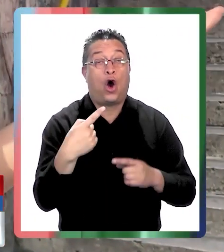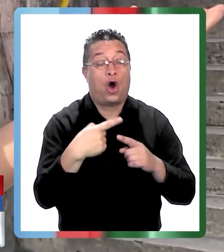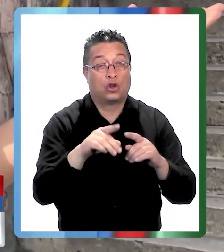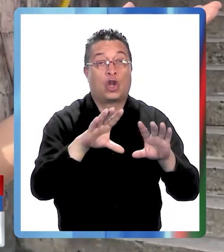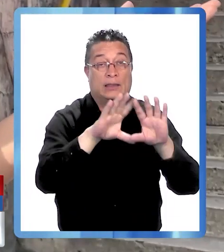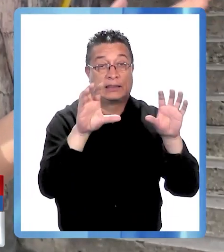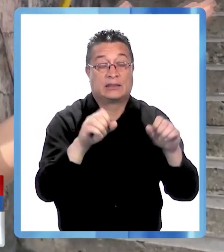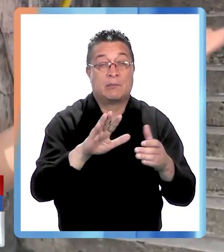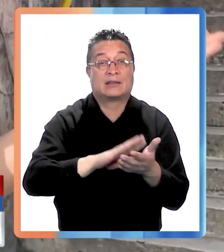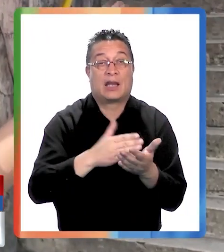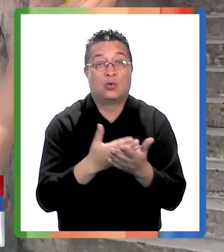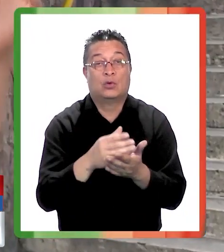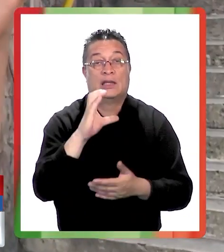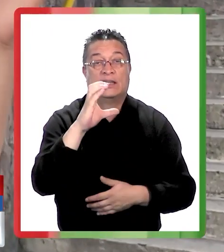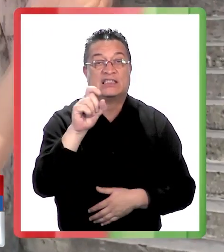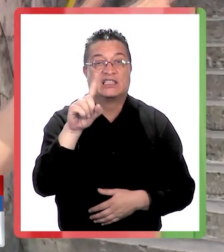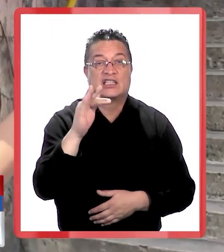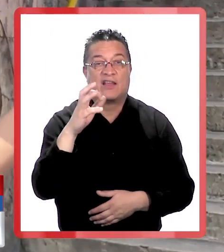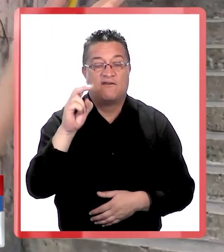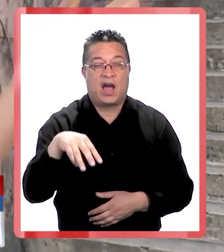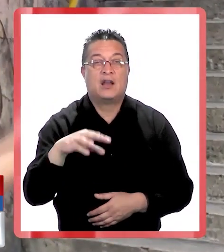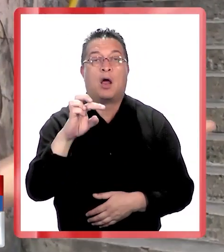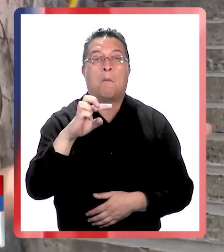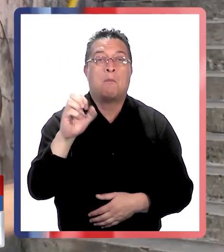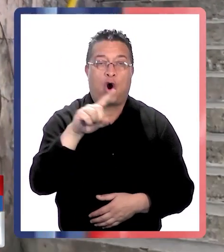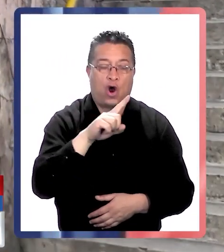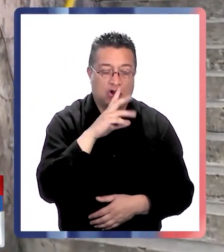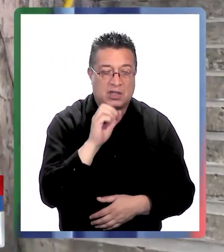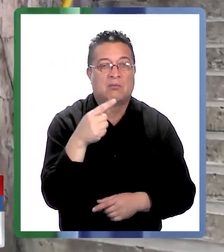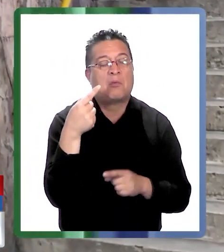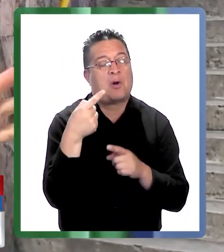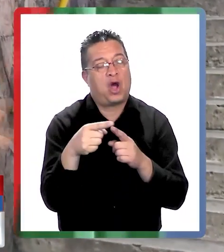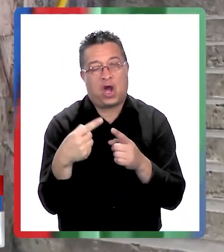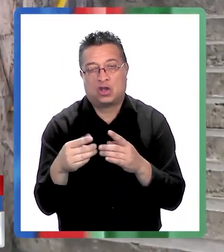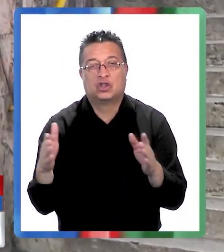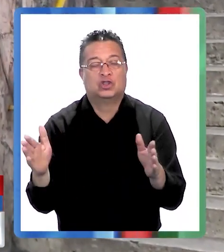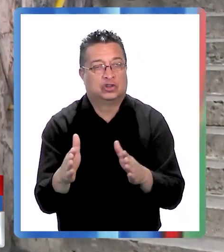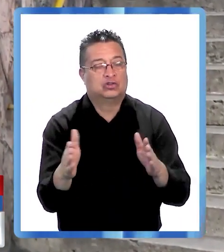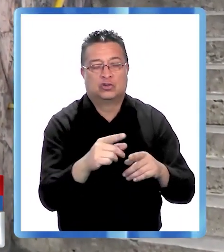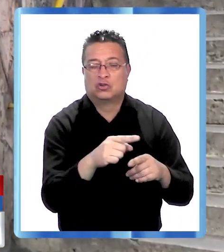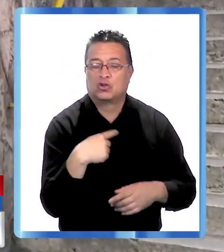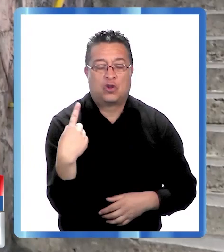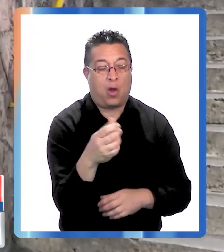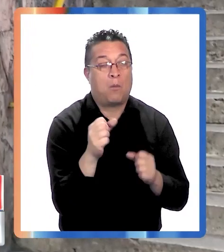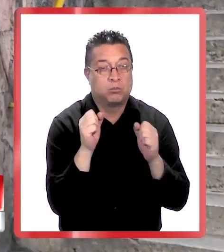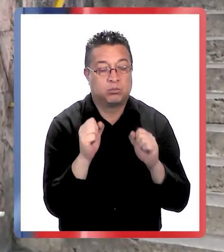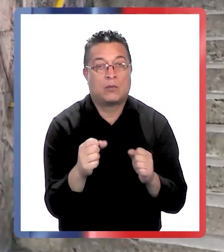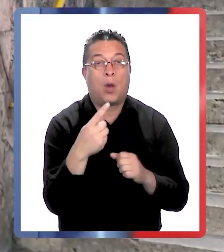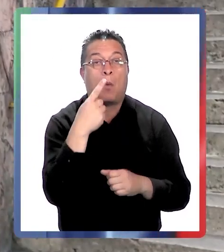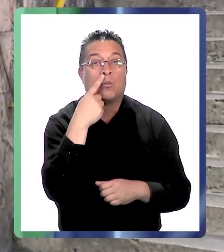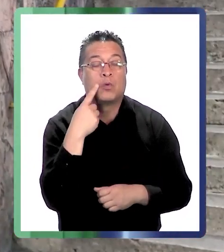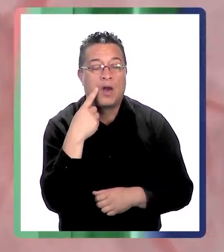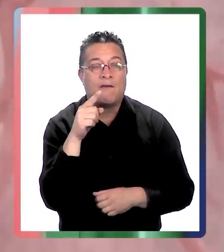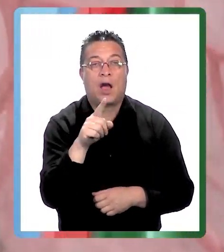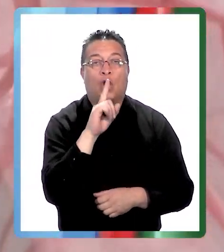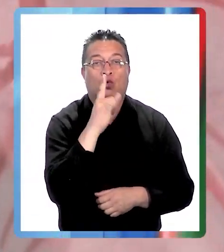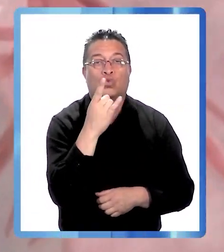de salud del CESFAM, de las postas, del SECOF, en todos sus dispositivos, para hacerse la prueba de